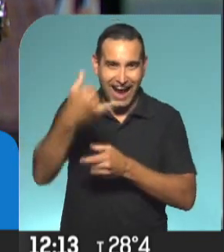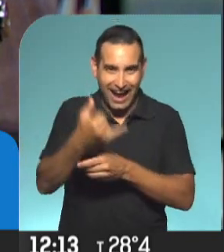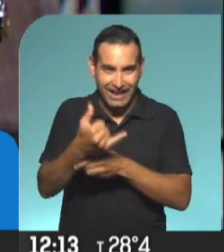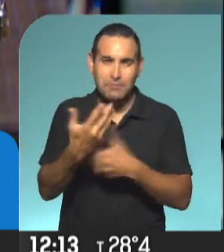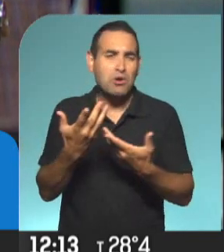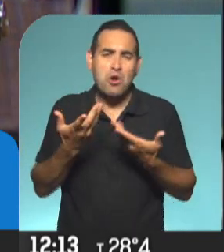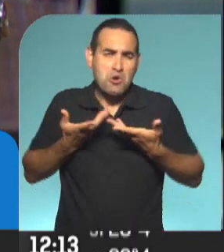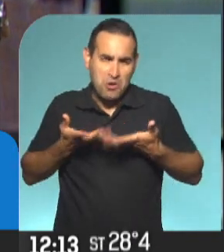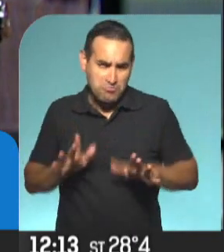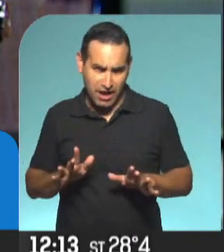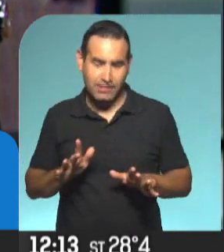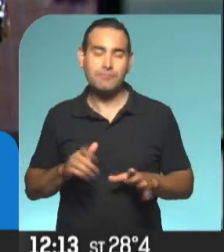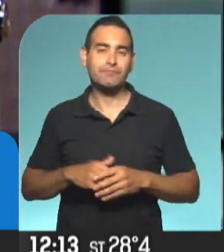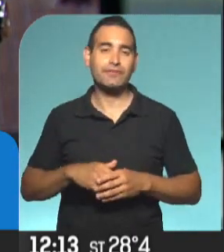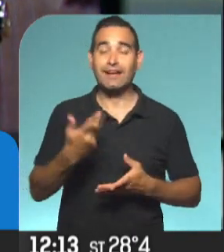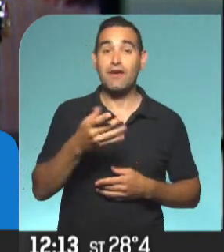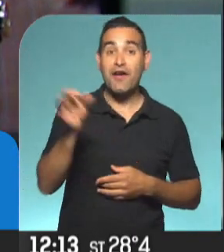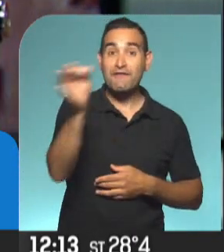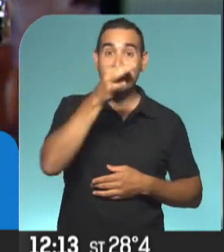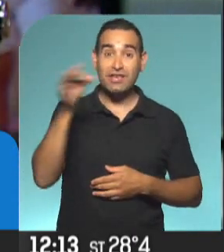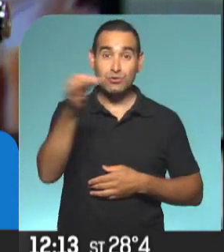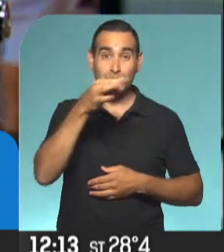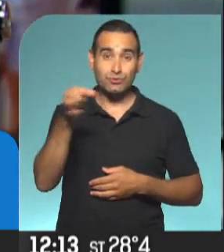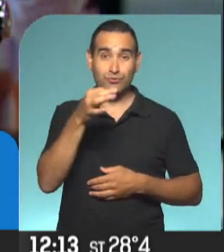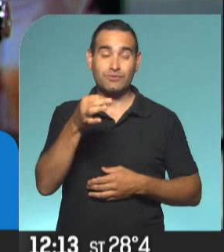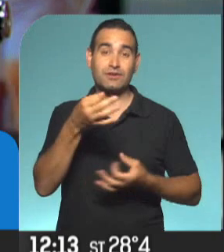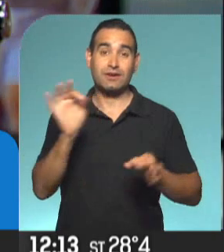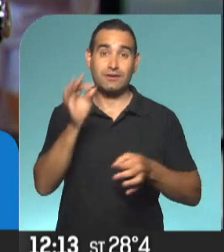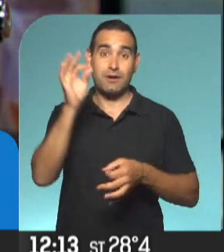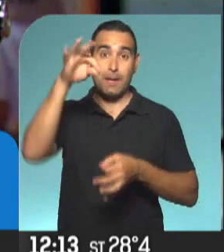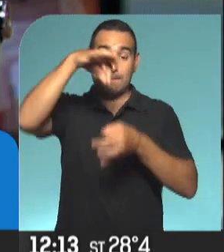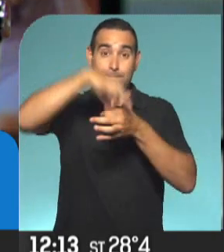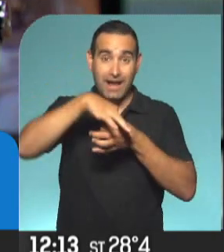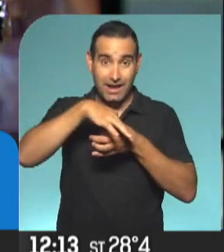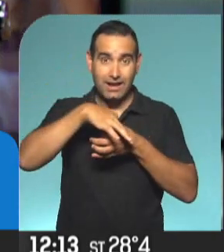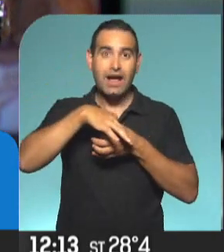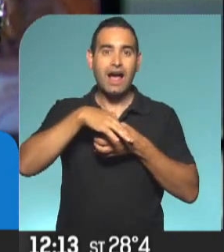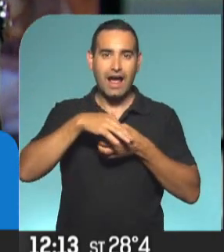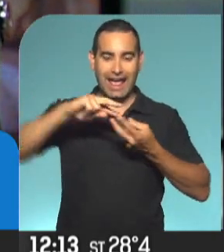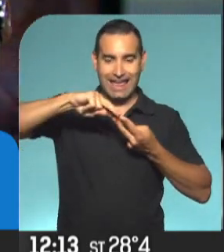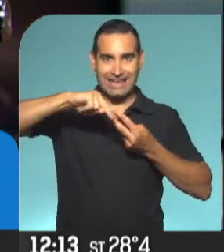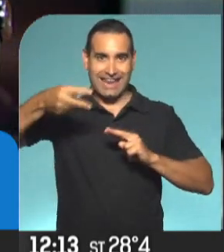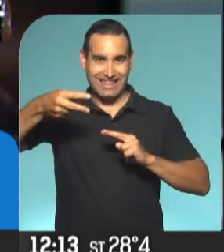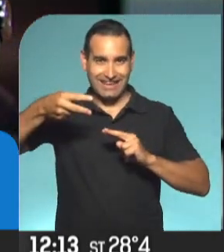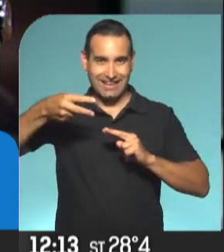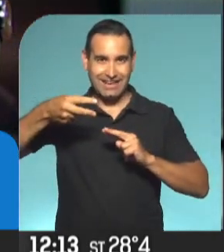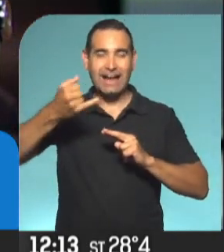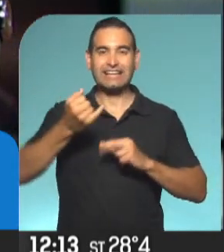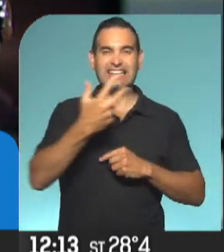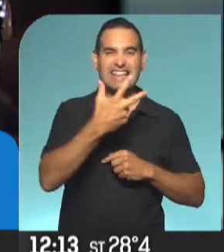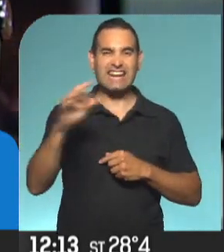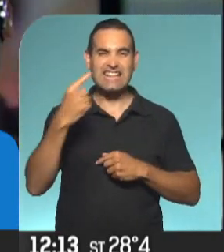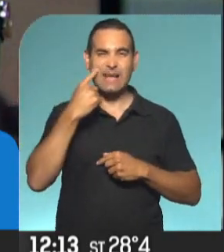la población. Cada vez que un virus ingresa su información genética, esta información genética, que en este caso tiene